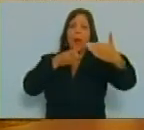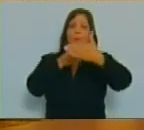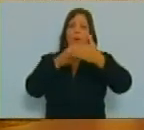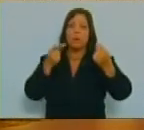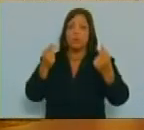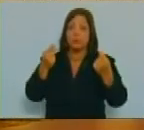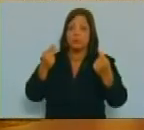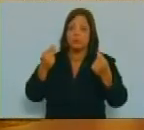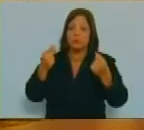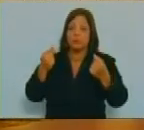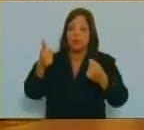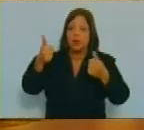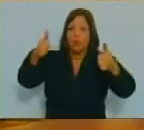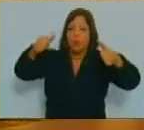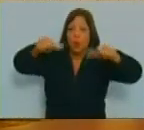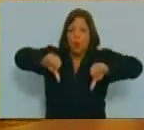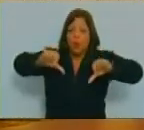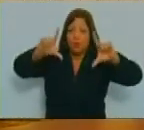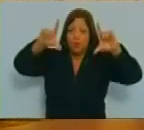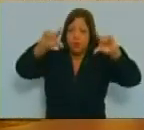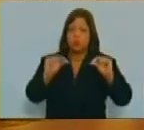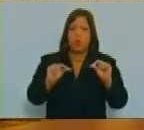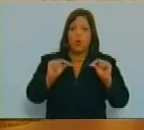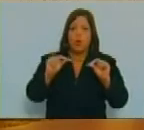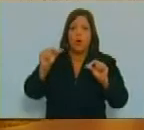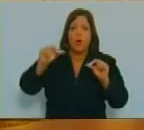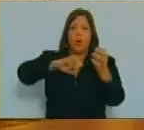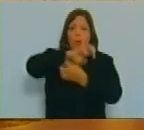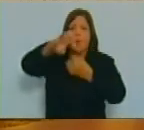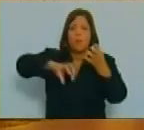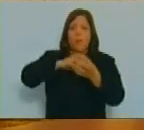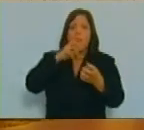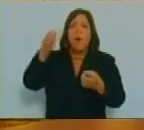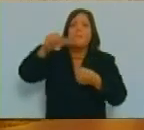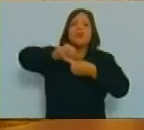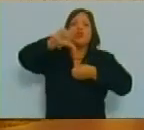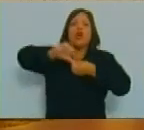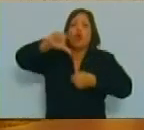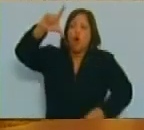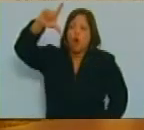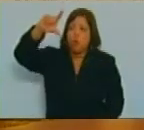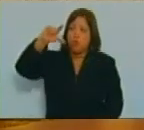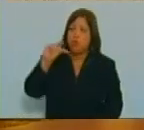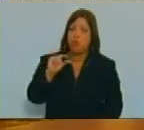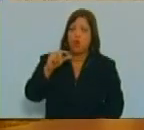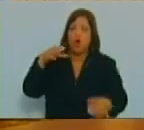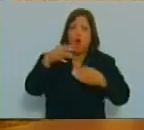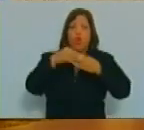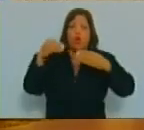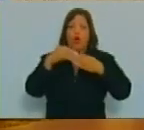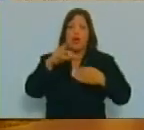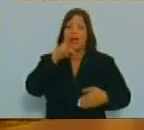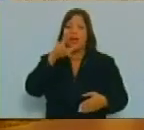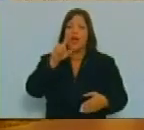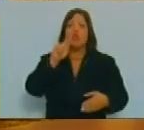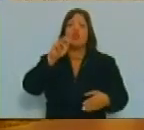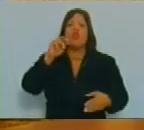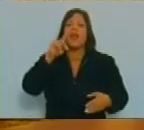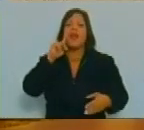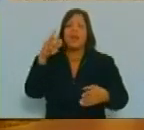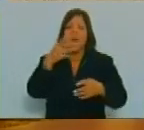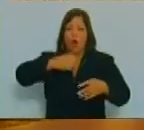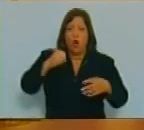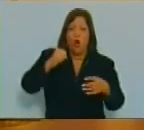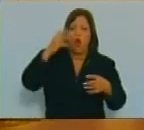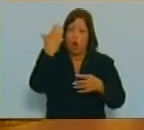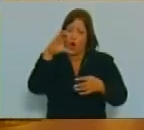un barril de petróleo que baja bajo un plan desestabilizador con un dólar criminal detrás de una página